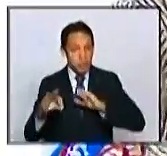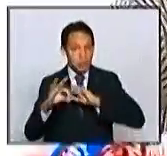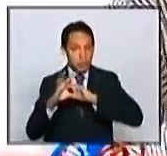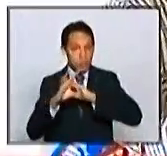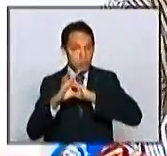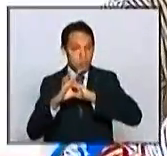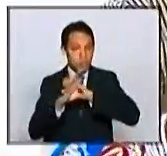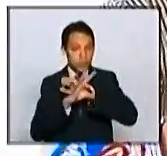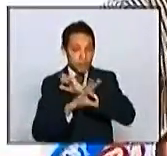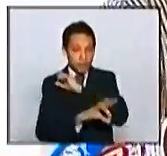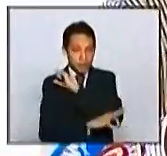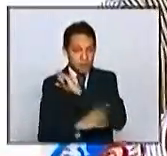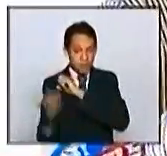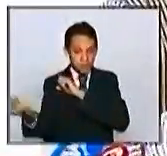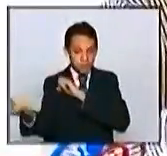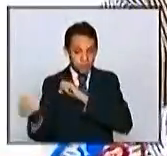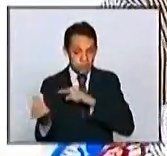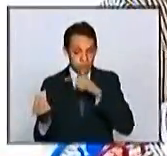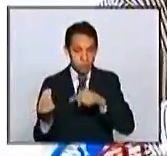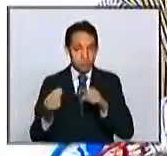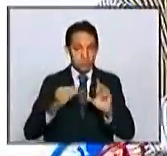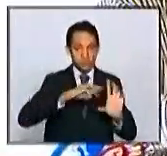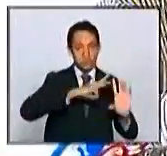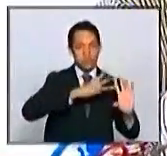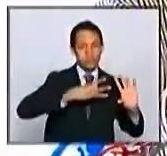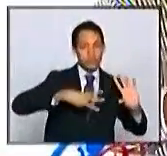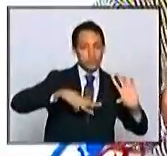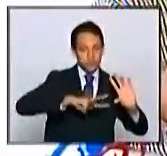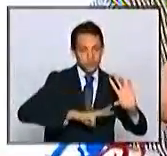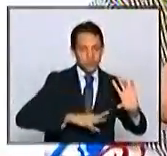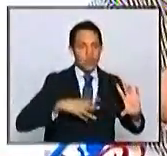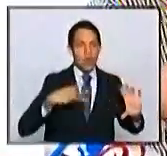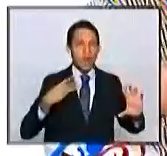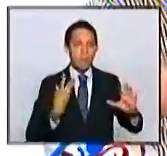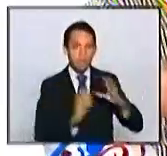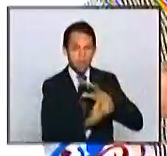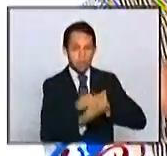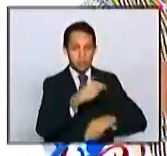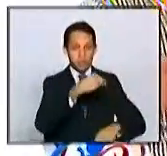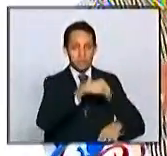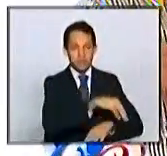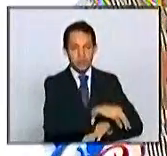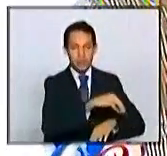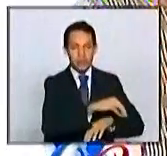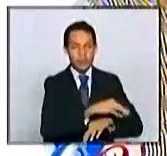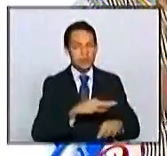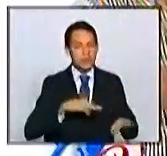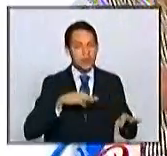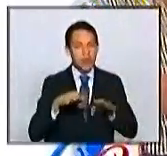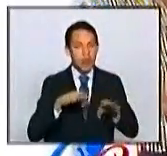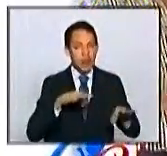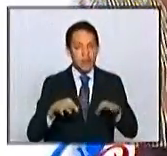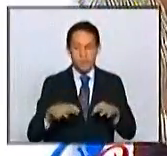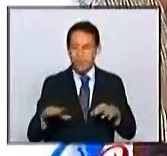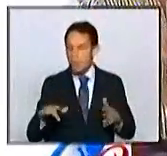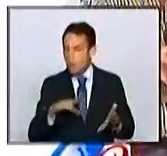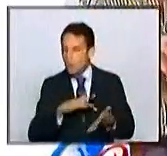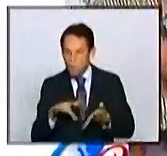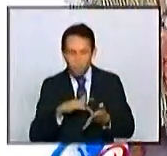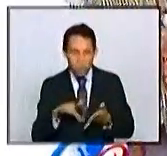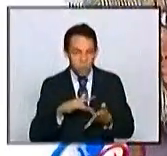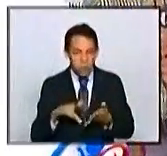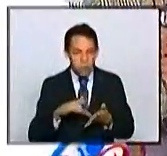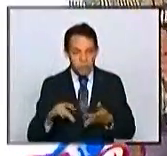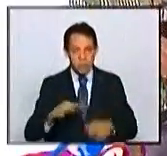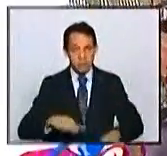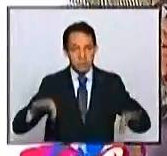Médico las personas que tienen las empresas que ya han hecho el diagnóstico de riesgo psicosocial y laboral. Desde la